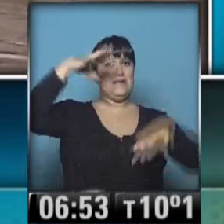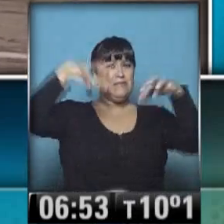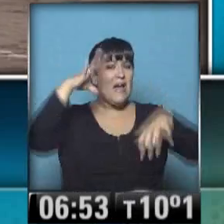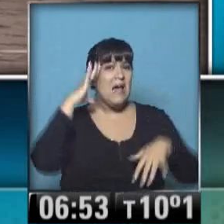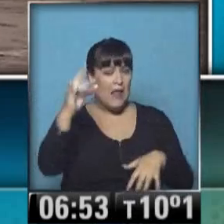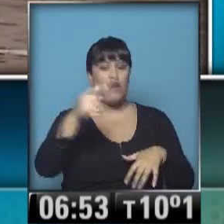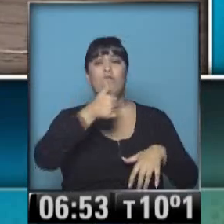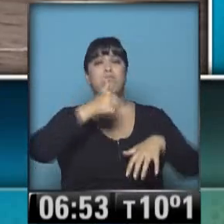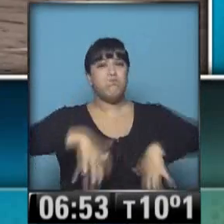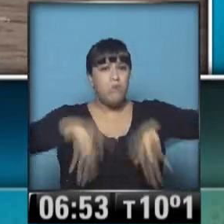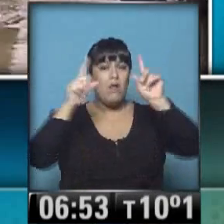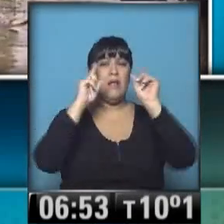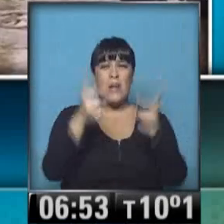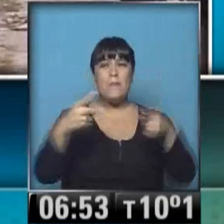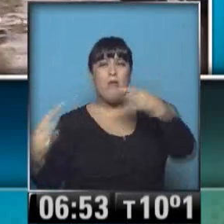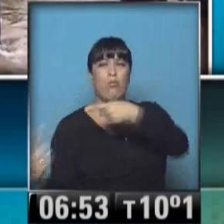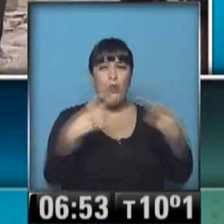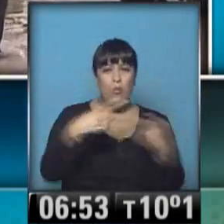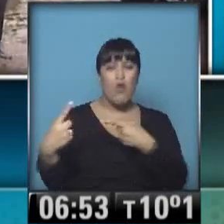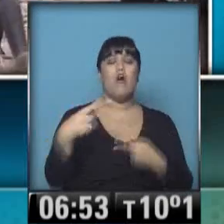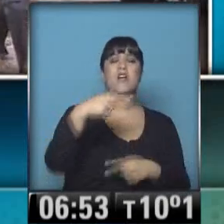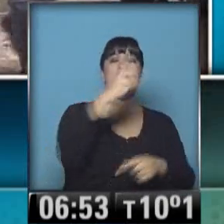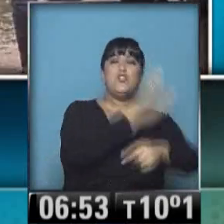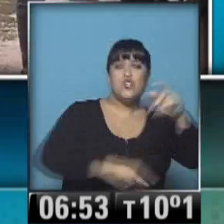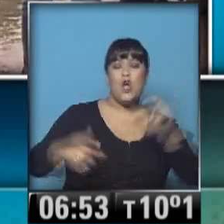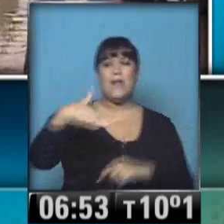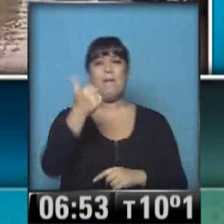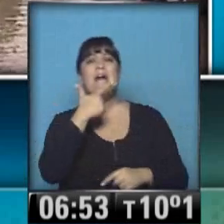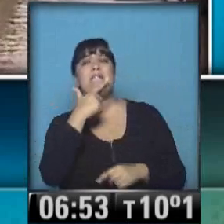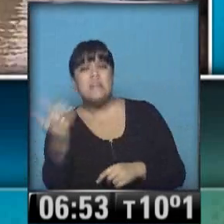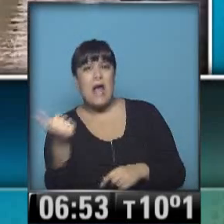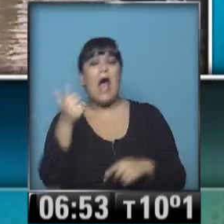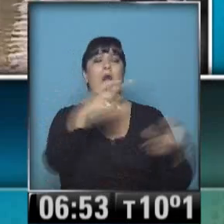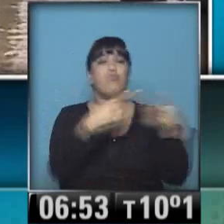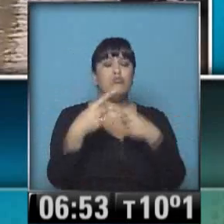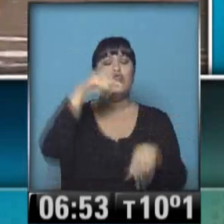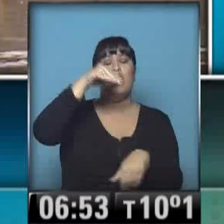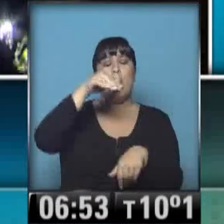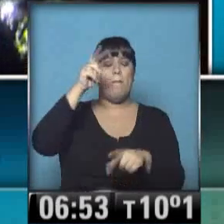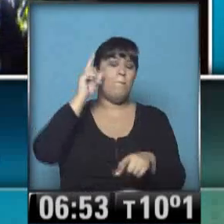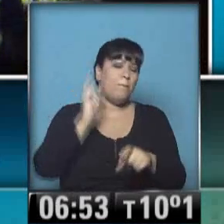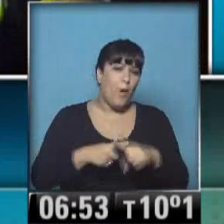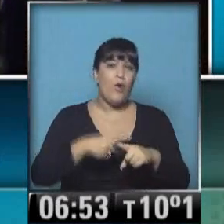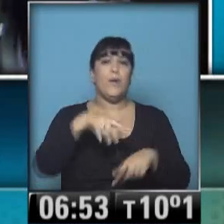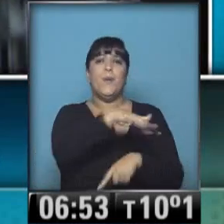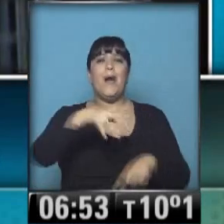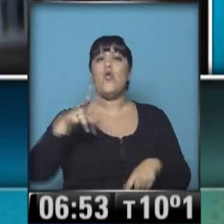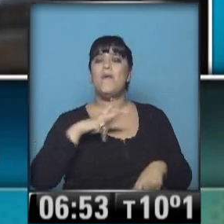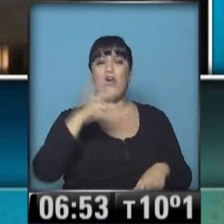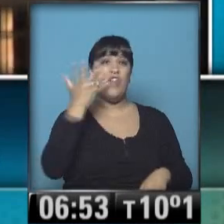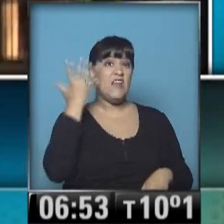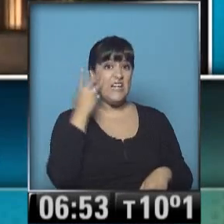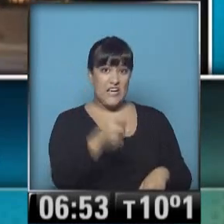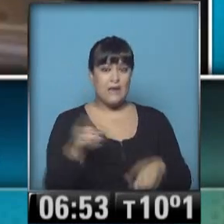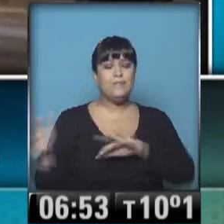inundaciones provocaron también cruces entre Scioli y Massa por los barrios privados de Tigre. Y otro de los temas que vamos a ampliar en minutos.